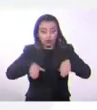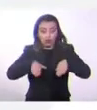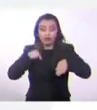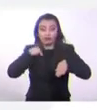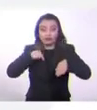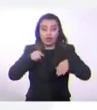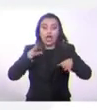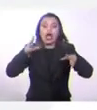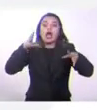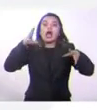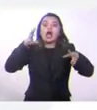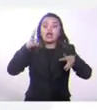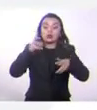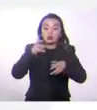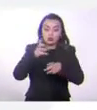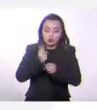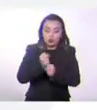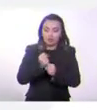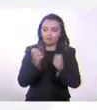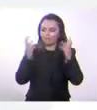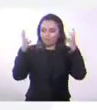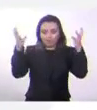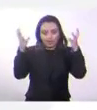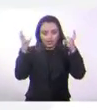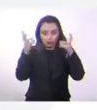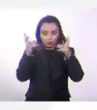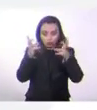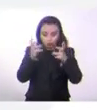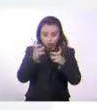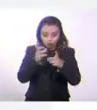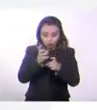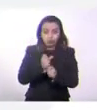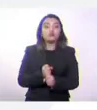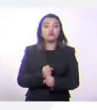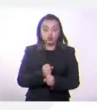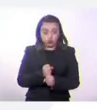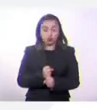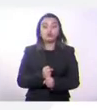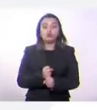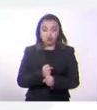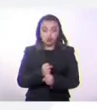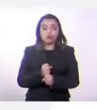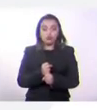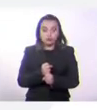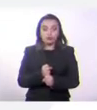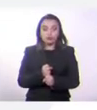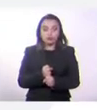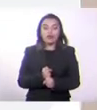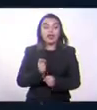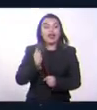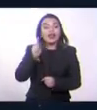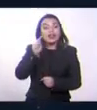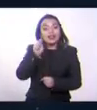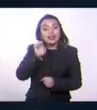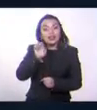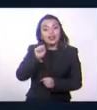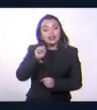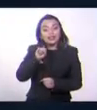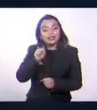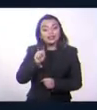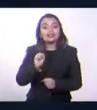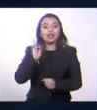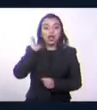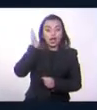hará ver que la tesis que había expuesto es verdadera por toda la serie de argumentos que ya dio anteriormente.